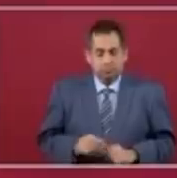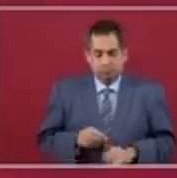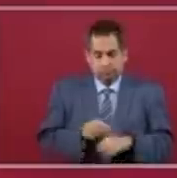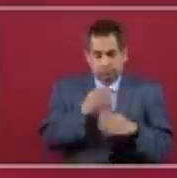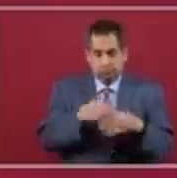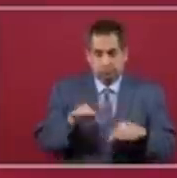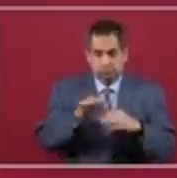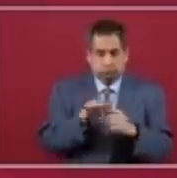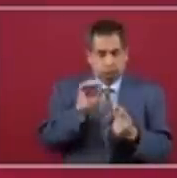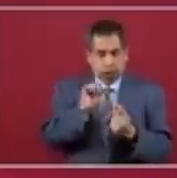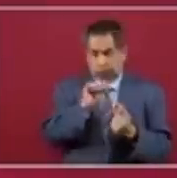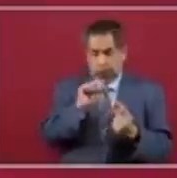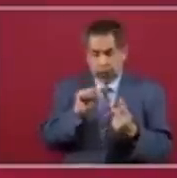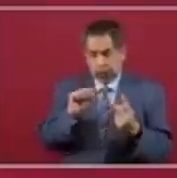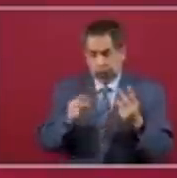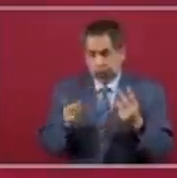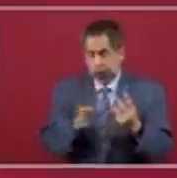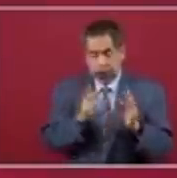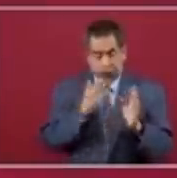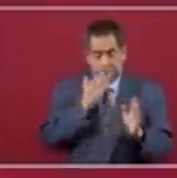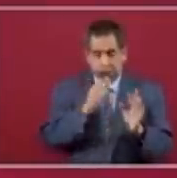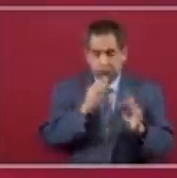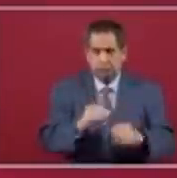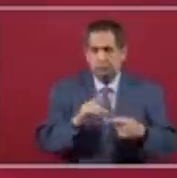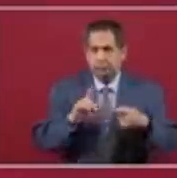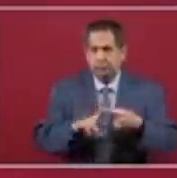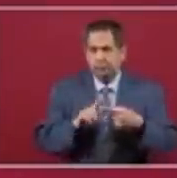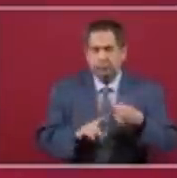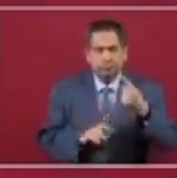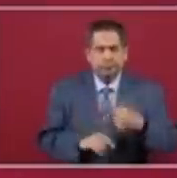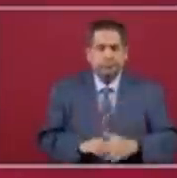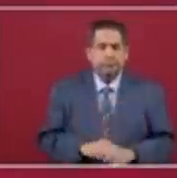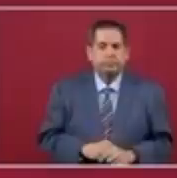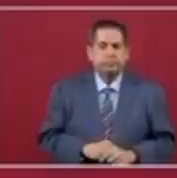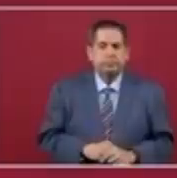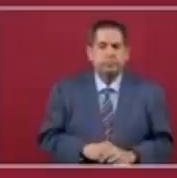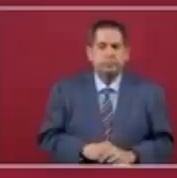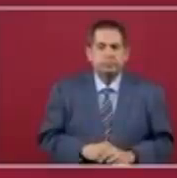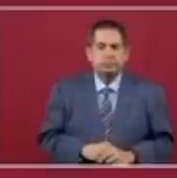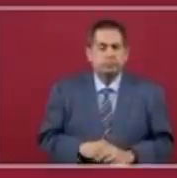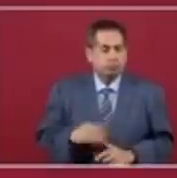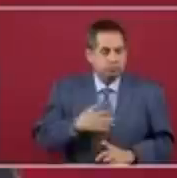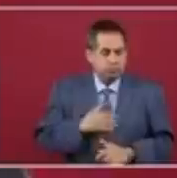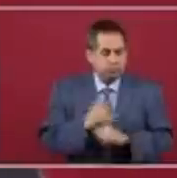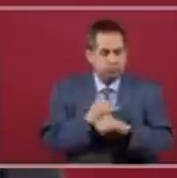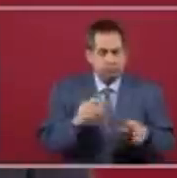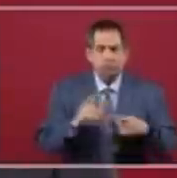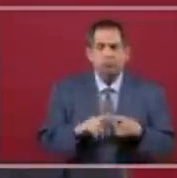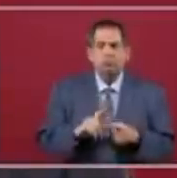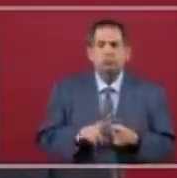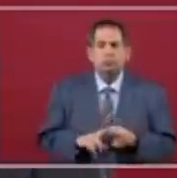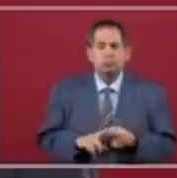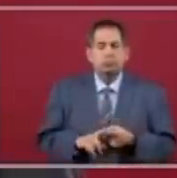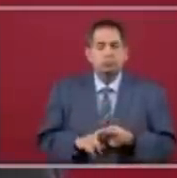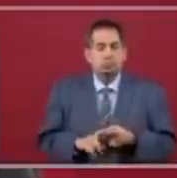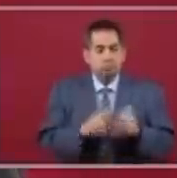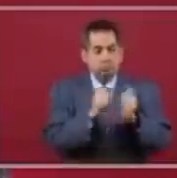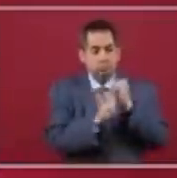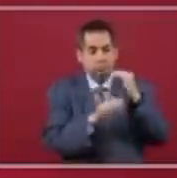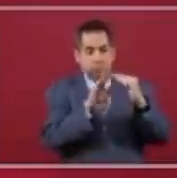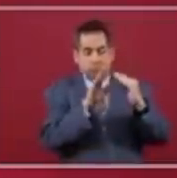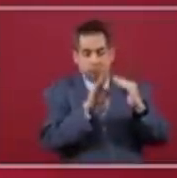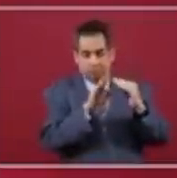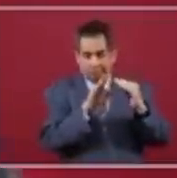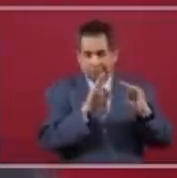importantes, puntuales tus tres preguntas. La primera, tengo el informe que la carretera la vamos